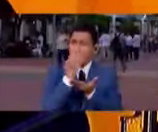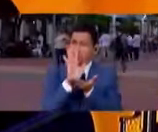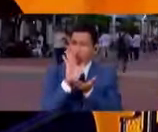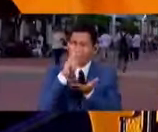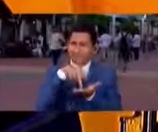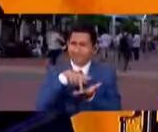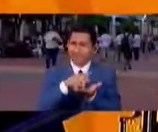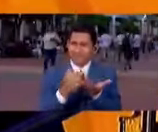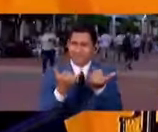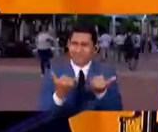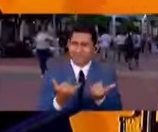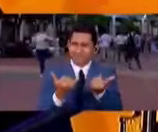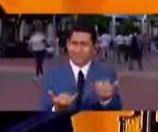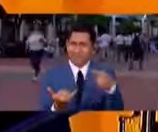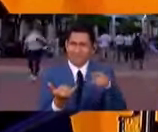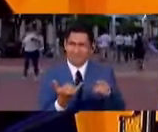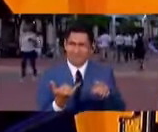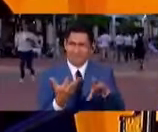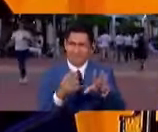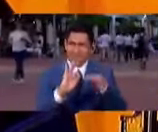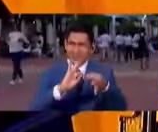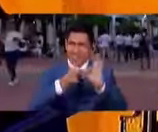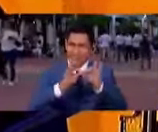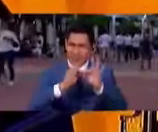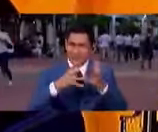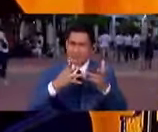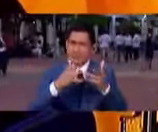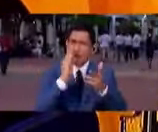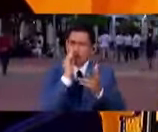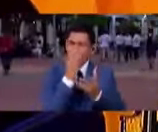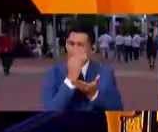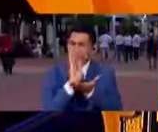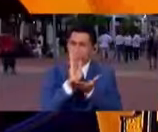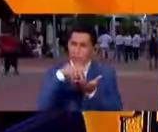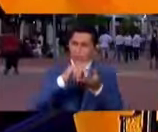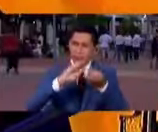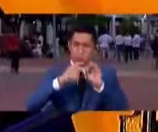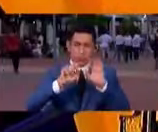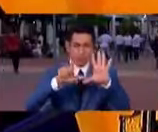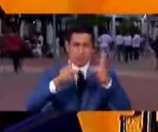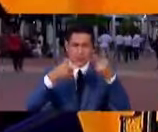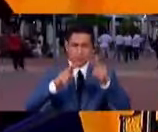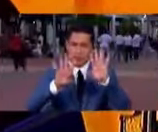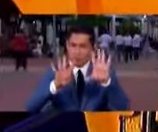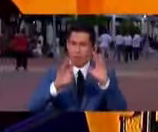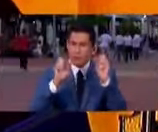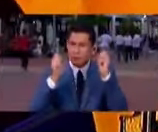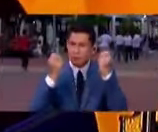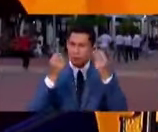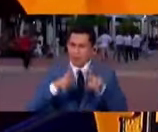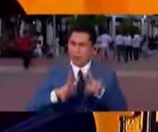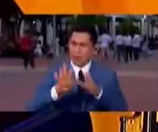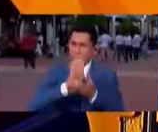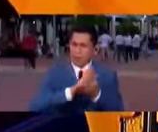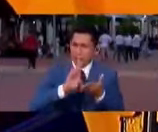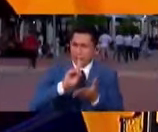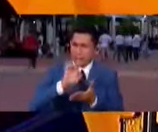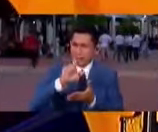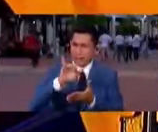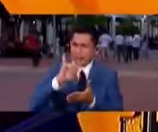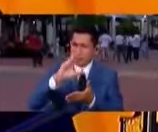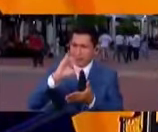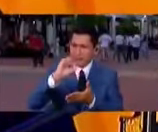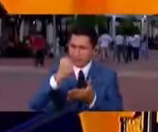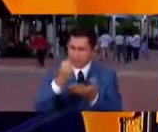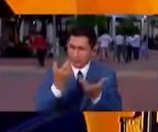21 y cooperativa Valle de la Flor. Pavimentación cooperativa Flor de Bastión, bloque 7 y 9. Cooperativa Las Delicias y cooperativa Nuevo